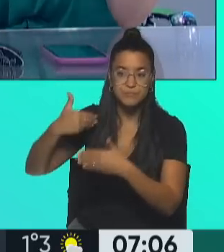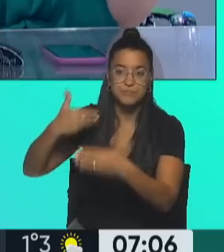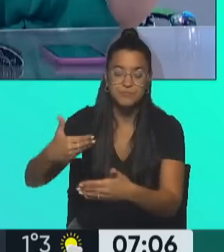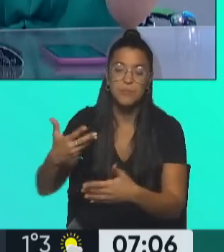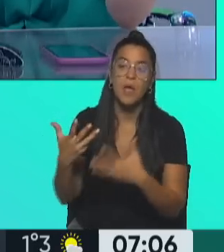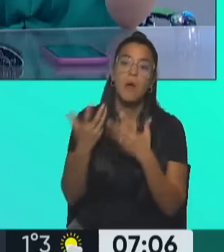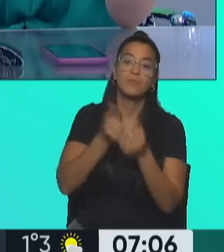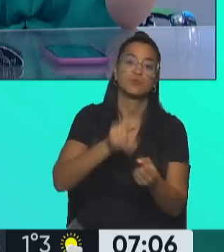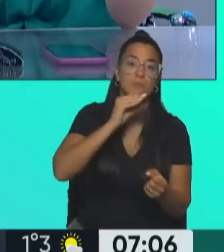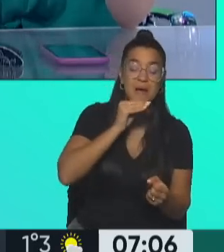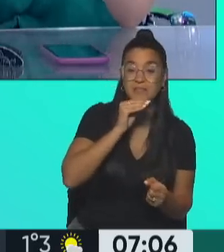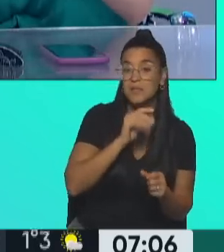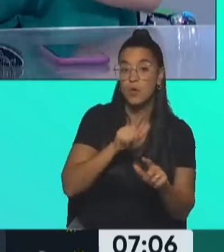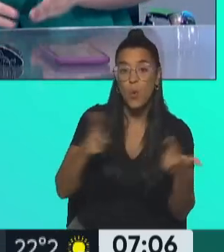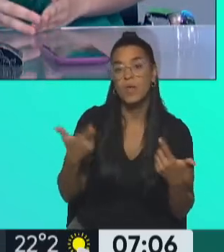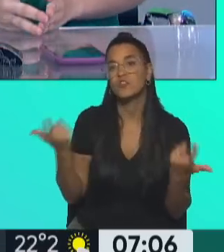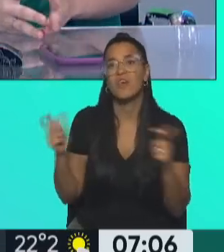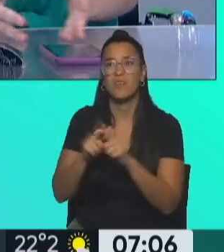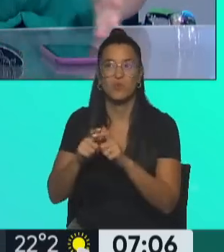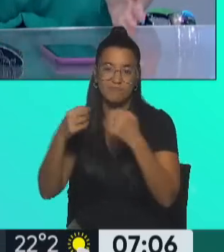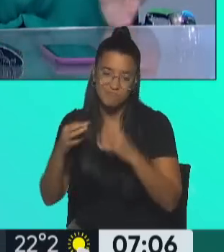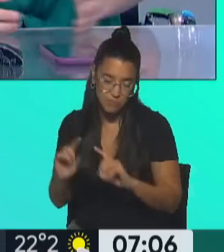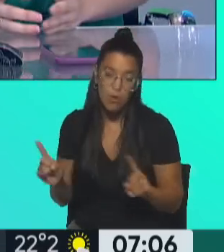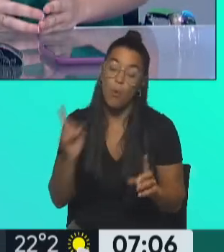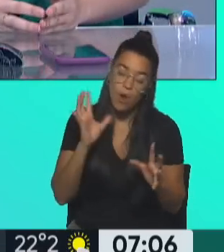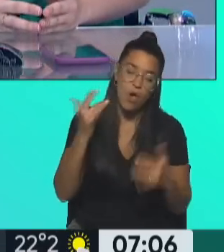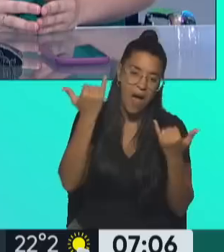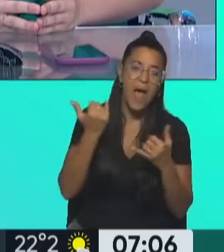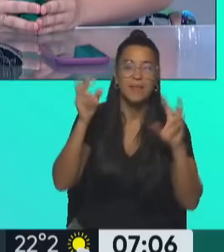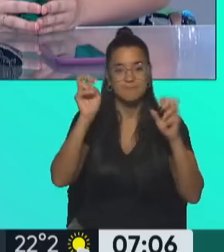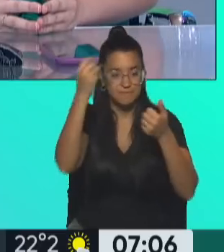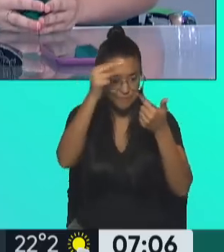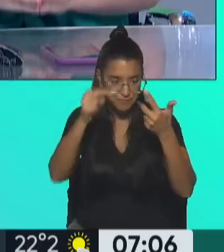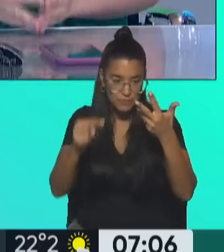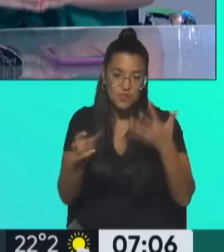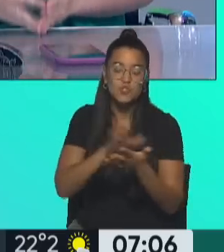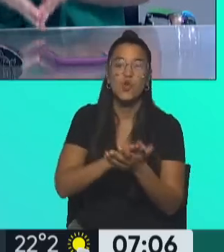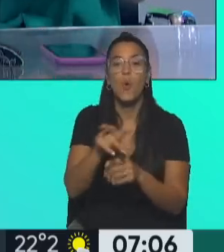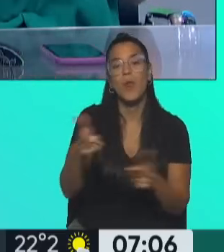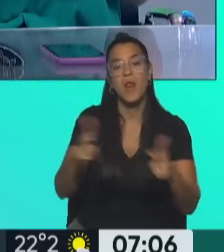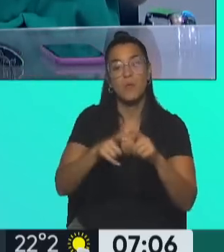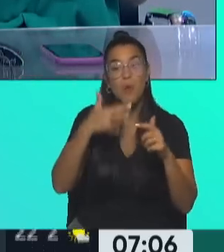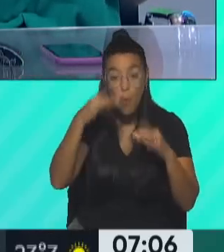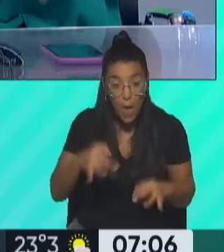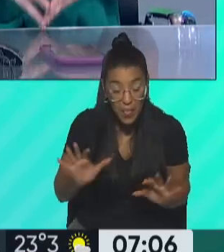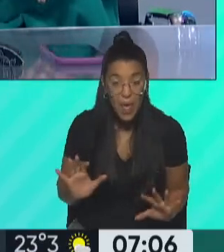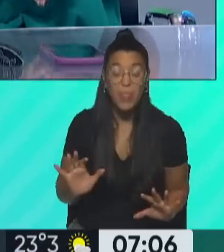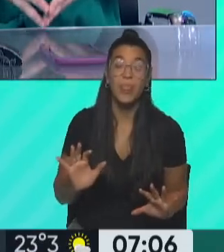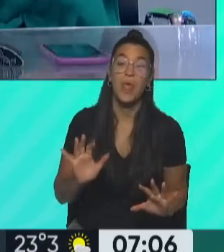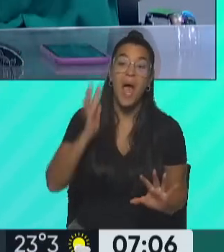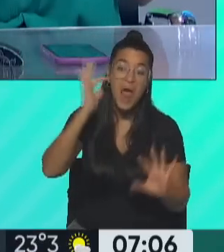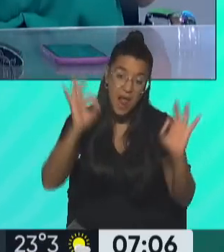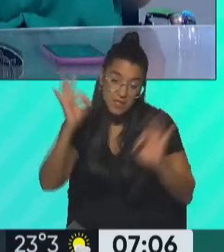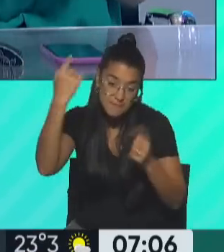de masa la reunión no tendrá el mismo tinte Bueno hay varias cuestiones hay varias miradas sobre esta reunión pero lo cierto es que los análisis